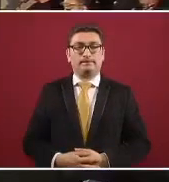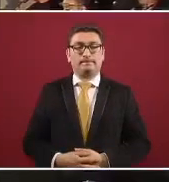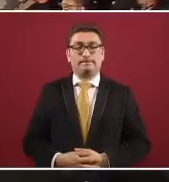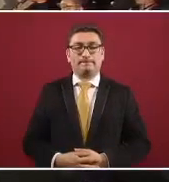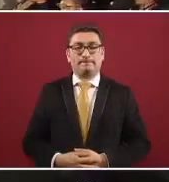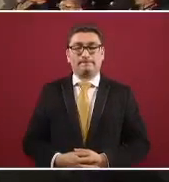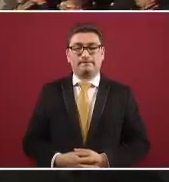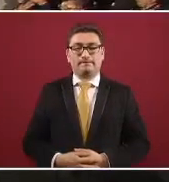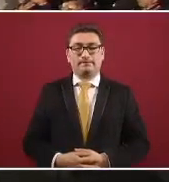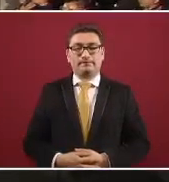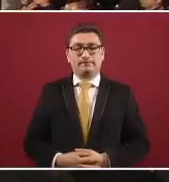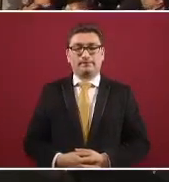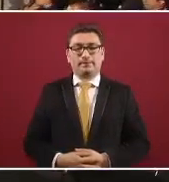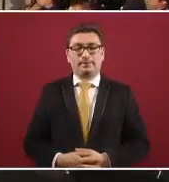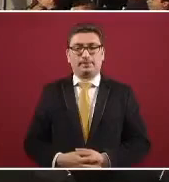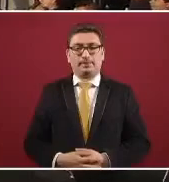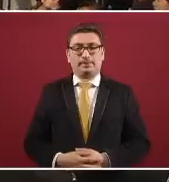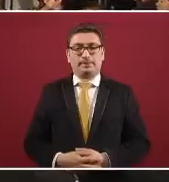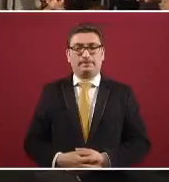Y buscar